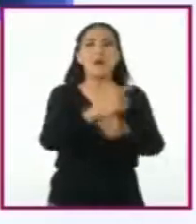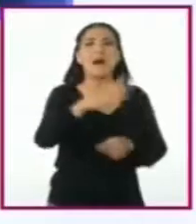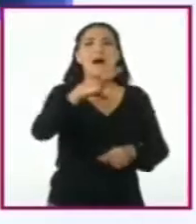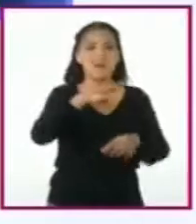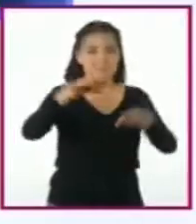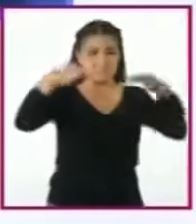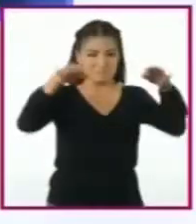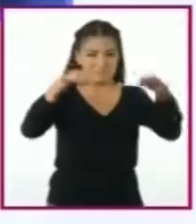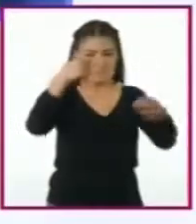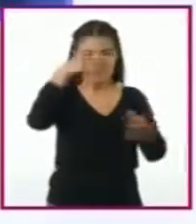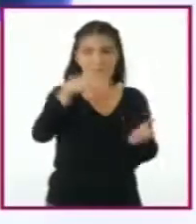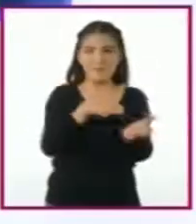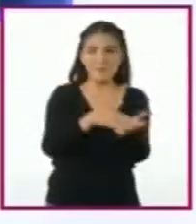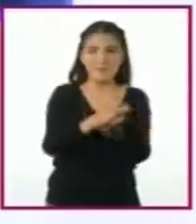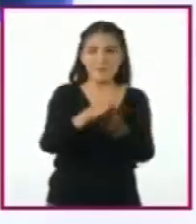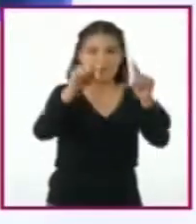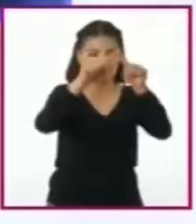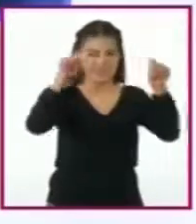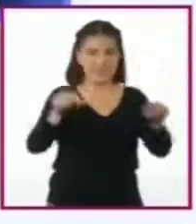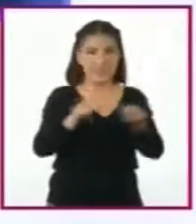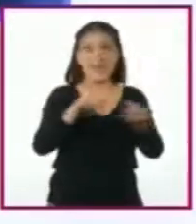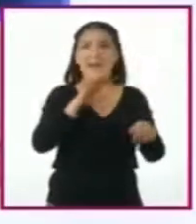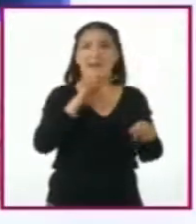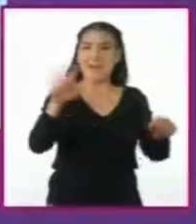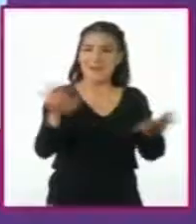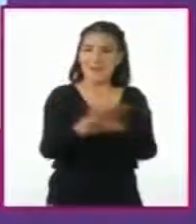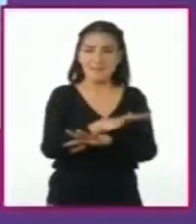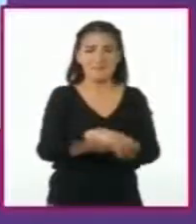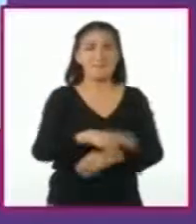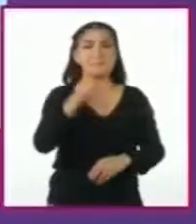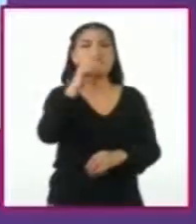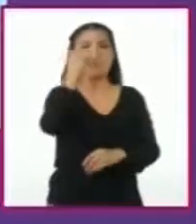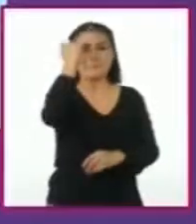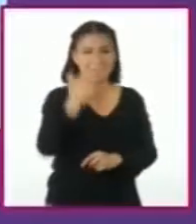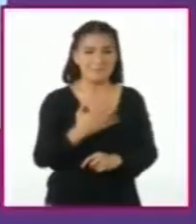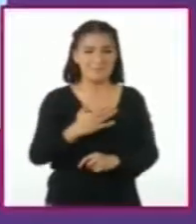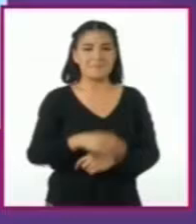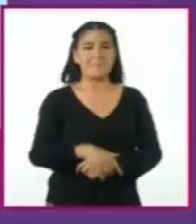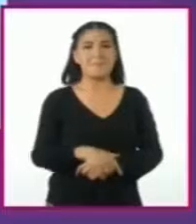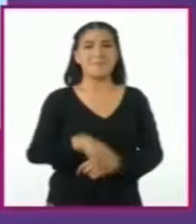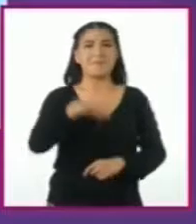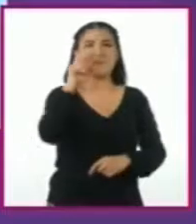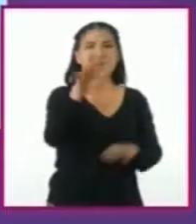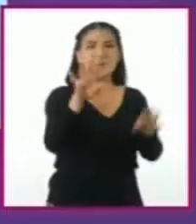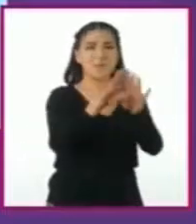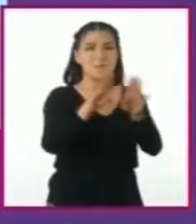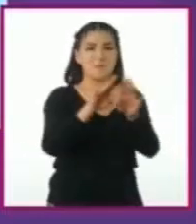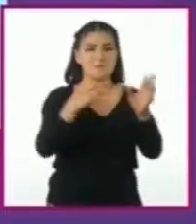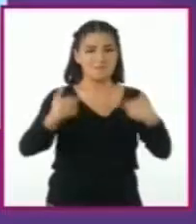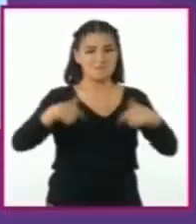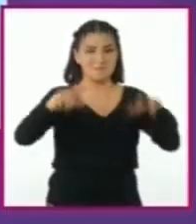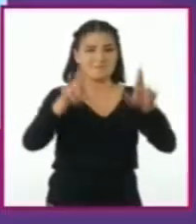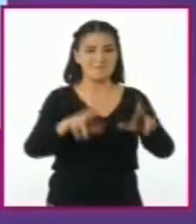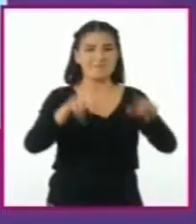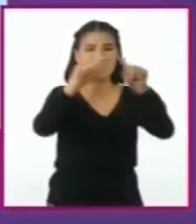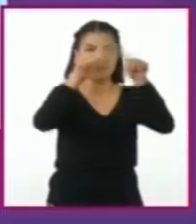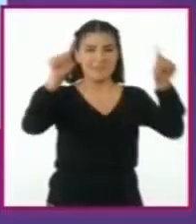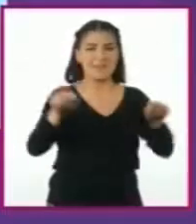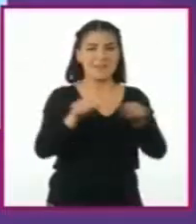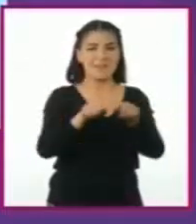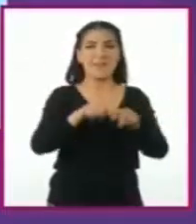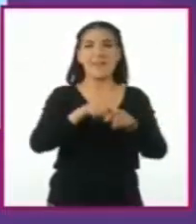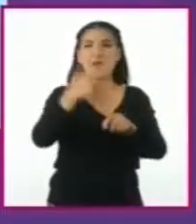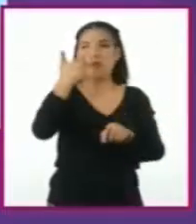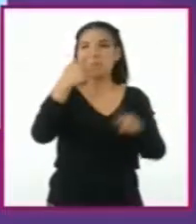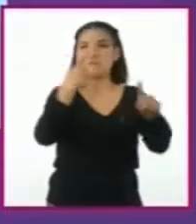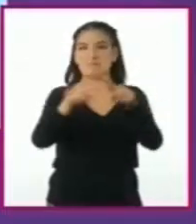de impresión. Encontró la siguiente imagen. Aquí están representados los formatos de 8 diferentes tamaños